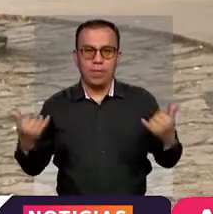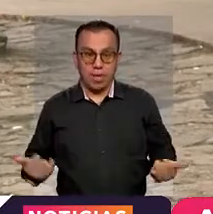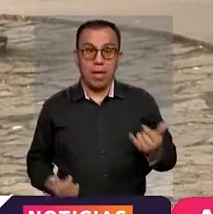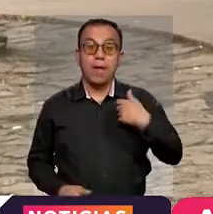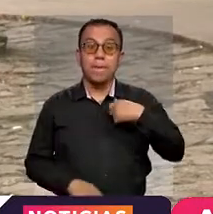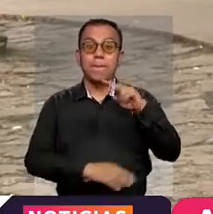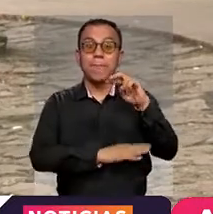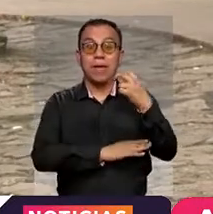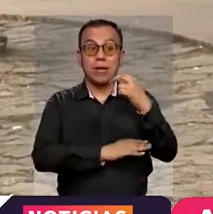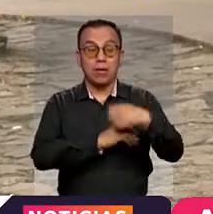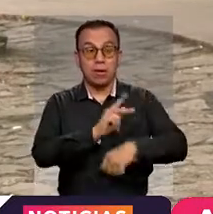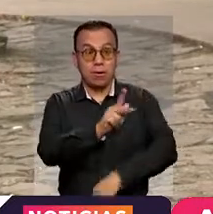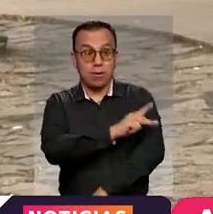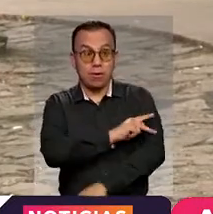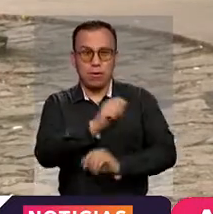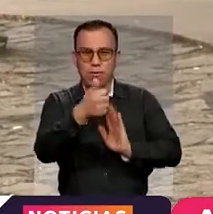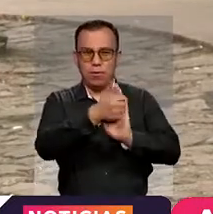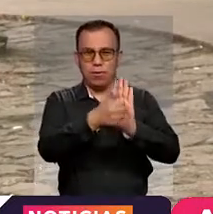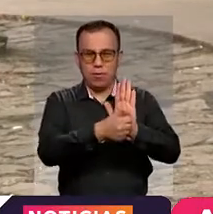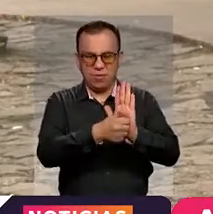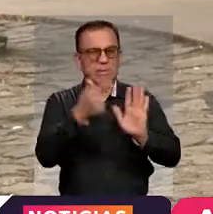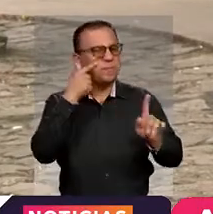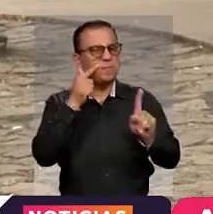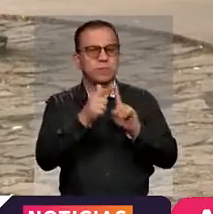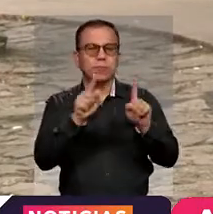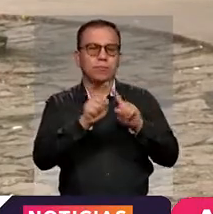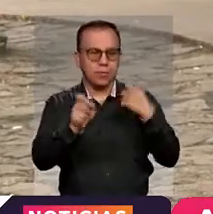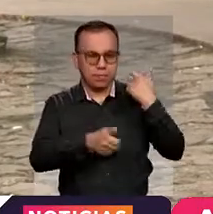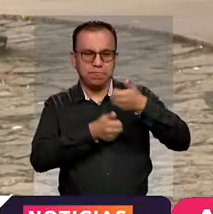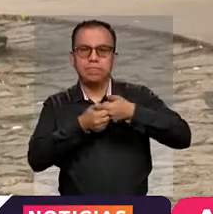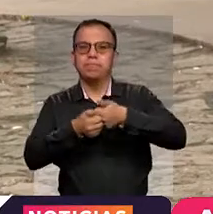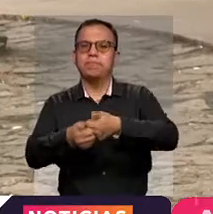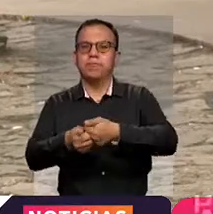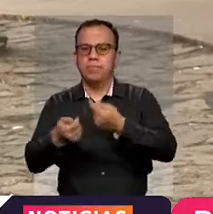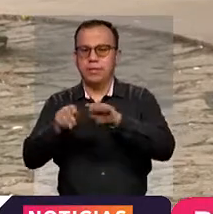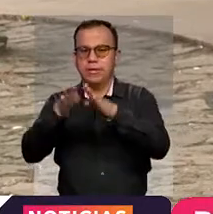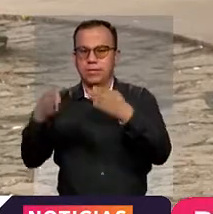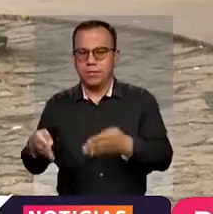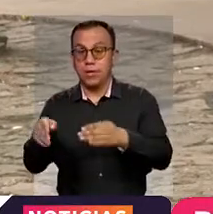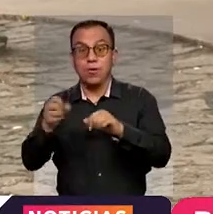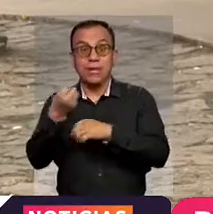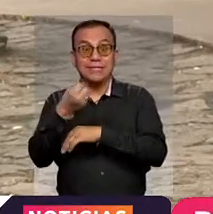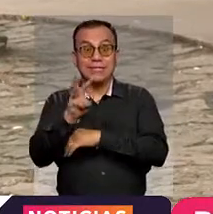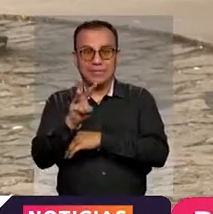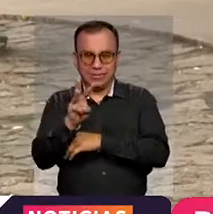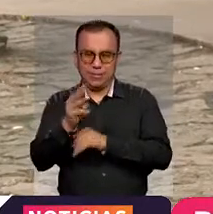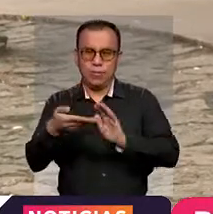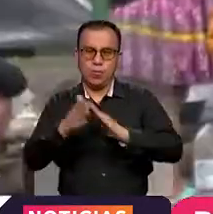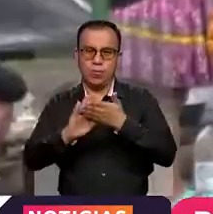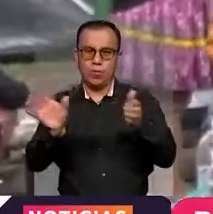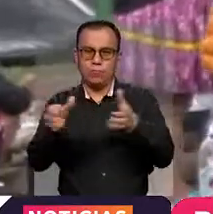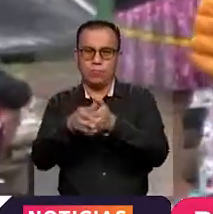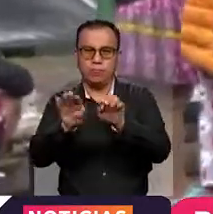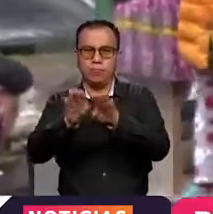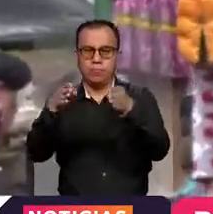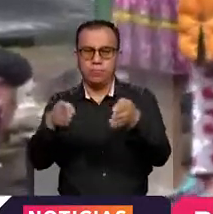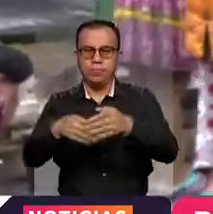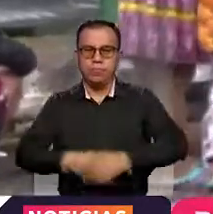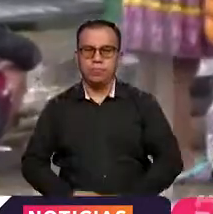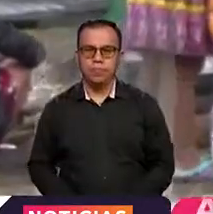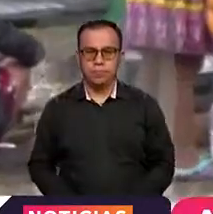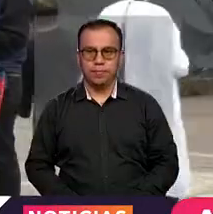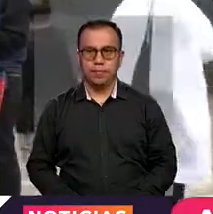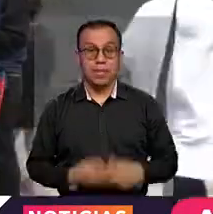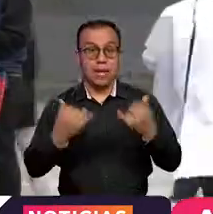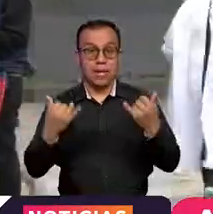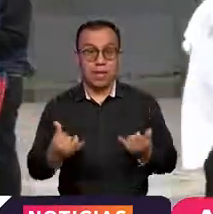de Bogotá para solicitarle al distrito que se sigan las mesas de diálogo con las 13 comunidades indígenas. Luego del